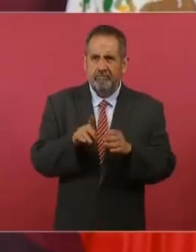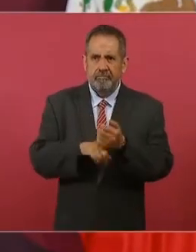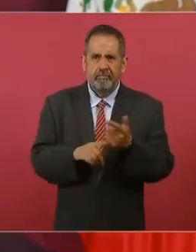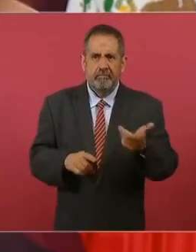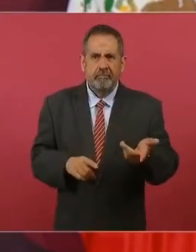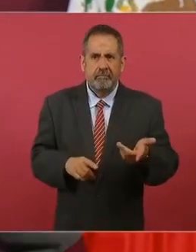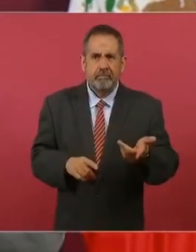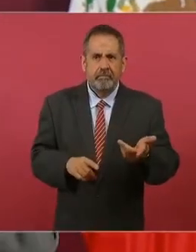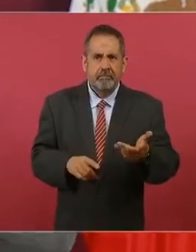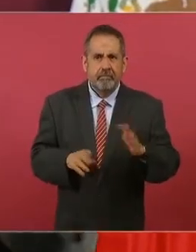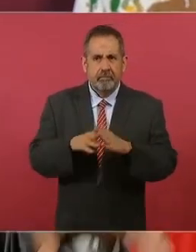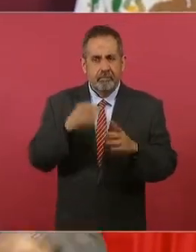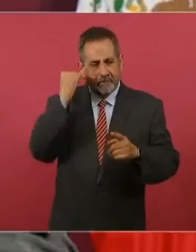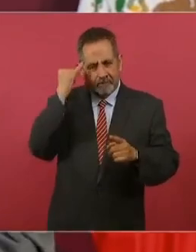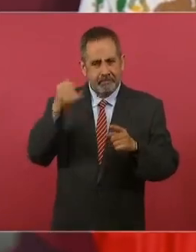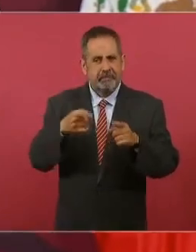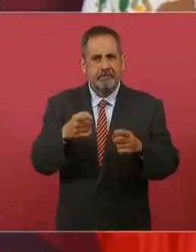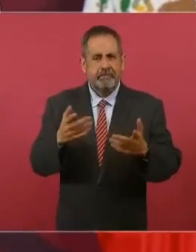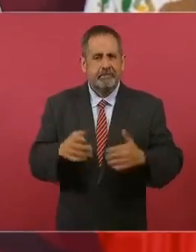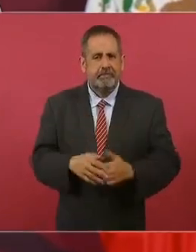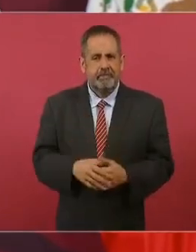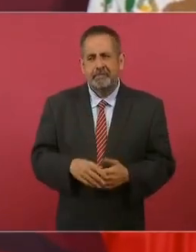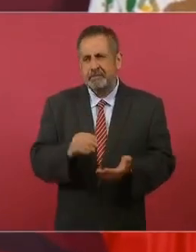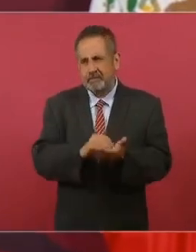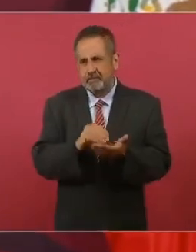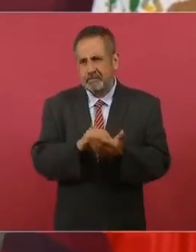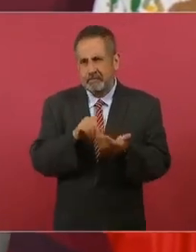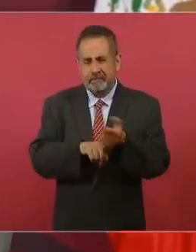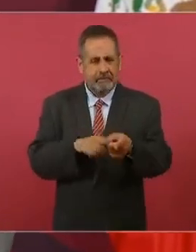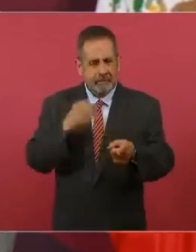porque había esa idea, ¿no? Y todavía,